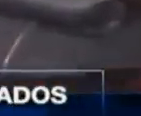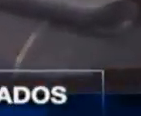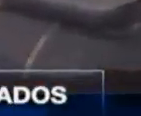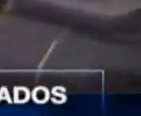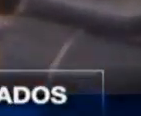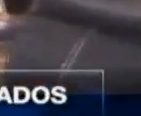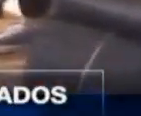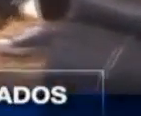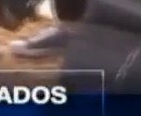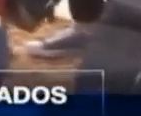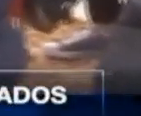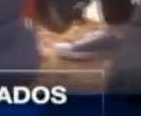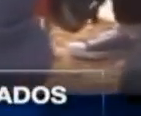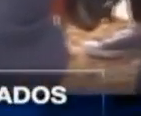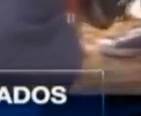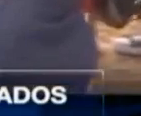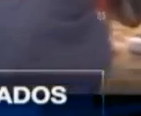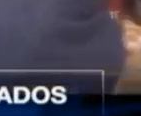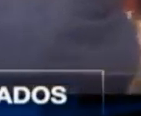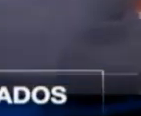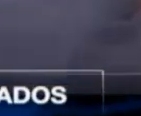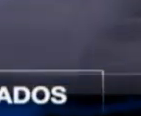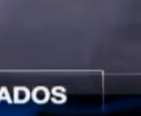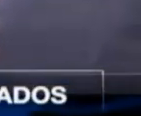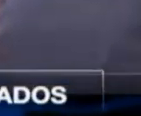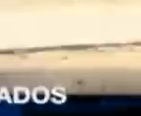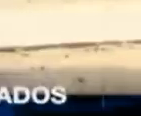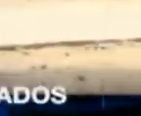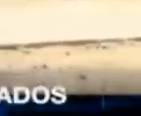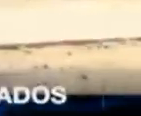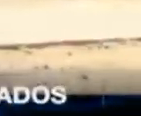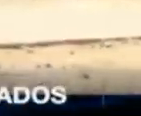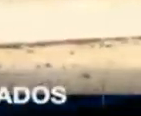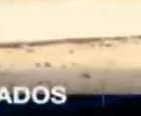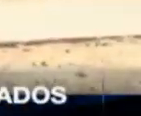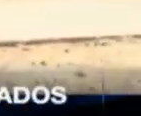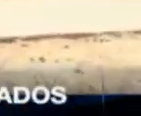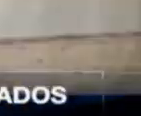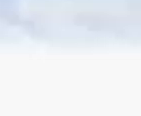el secretario general de la ONU visitó un campo de refugiados.